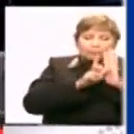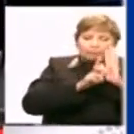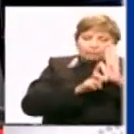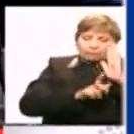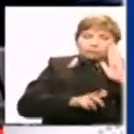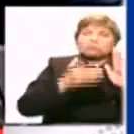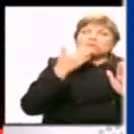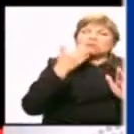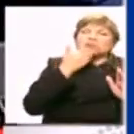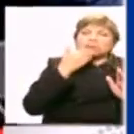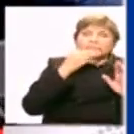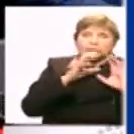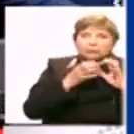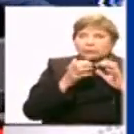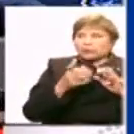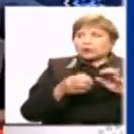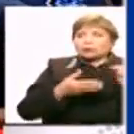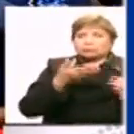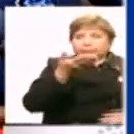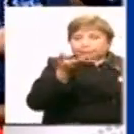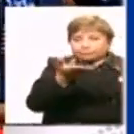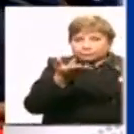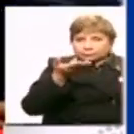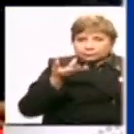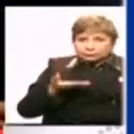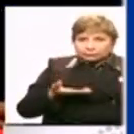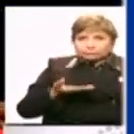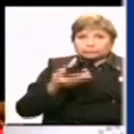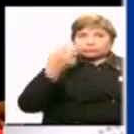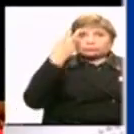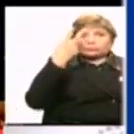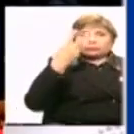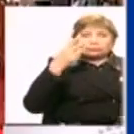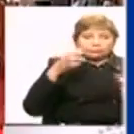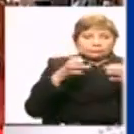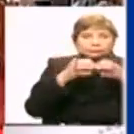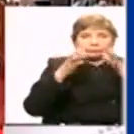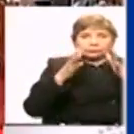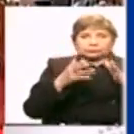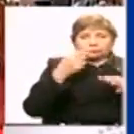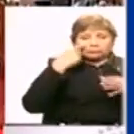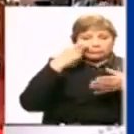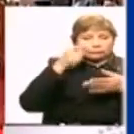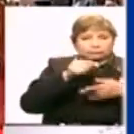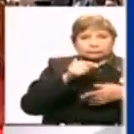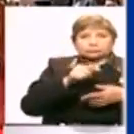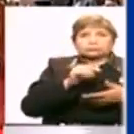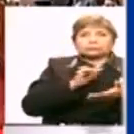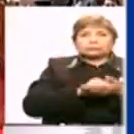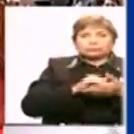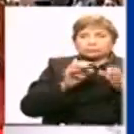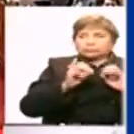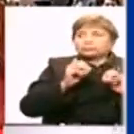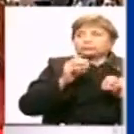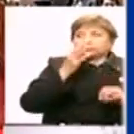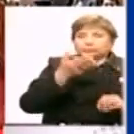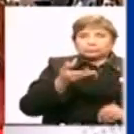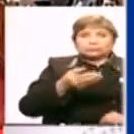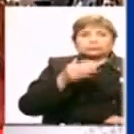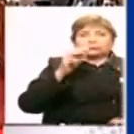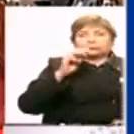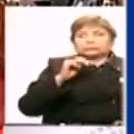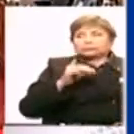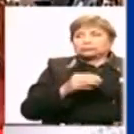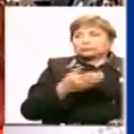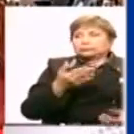Aceptamos en todo caso que hay asuntos por mejorar, creo que es hidalgo hacerlo y ese es el compromiso, ¿no? La bancada ha estado reunida tres